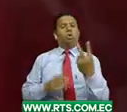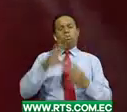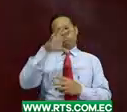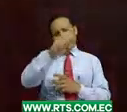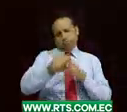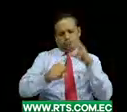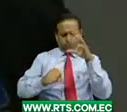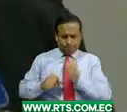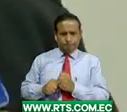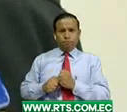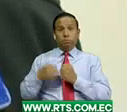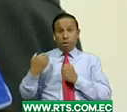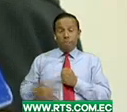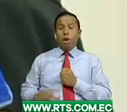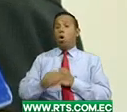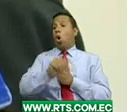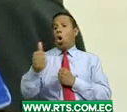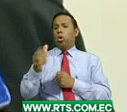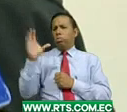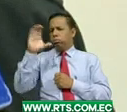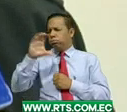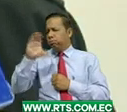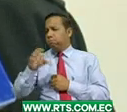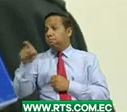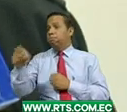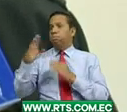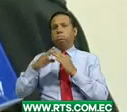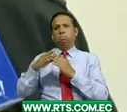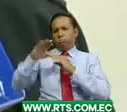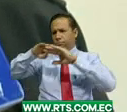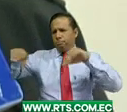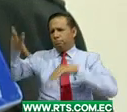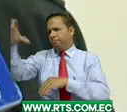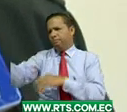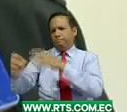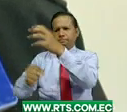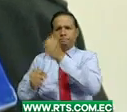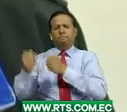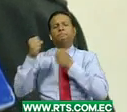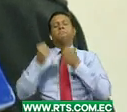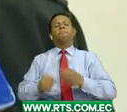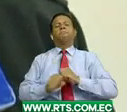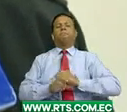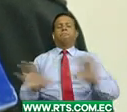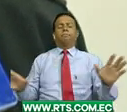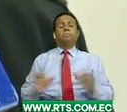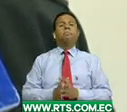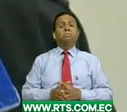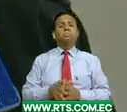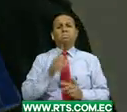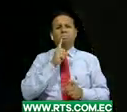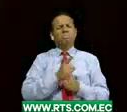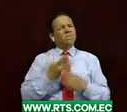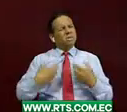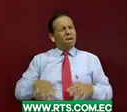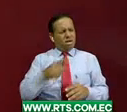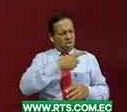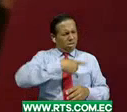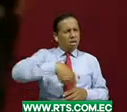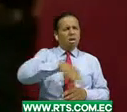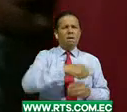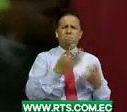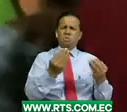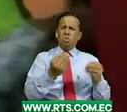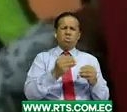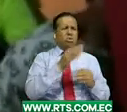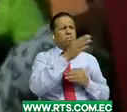de Caupicho. Se agrupan, se reagrupan, tienen una gran capacidad de versatilidad. Ustedes ven aquí una serie de delitos conexos. En el interior